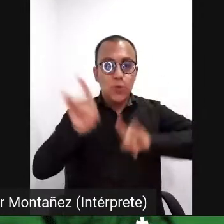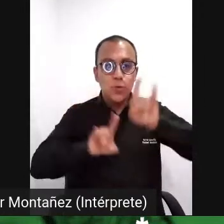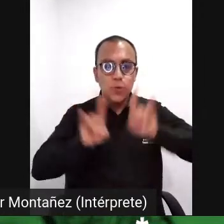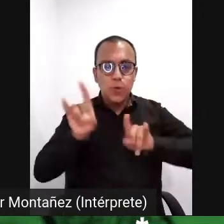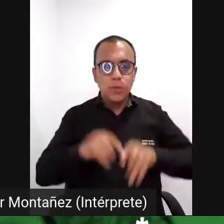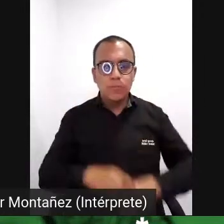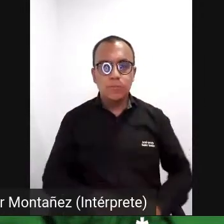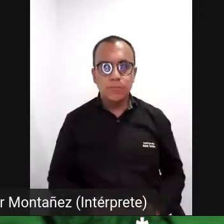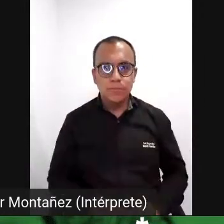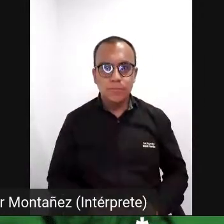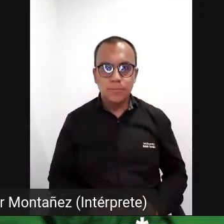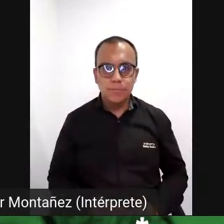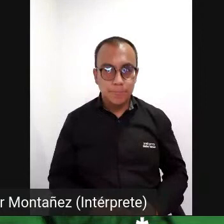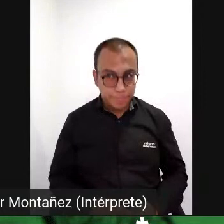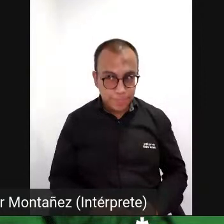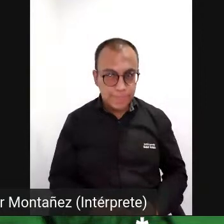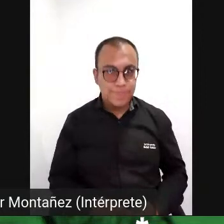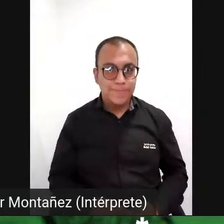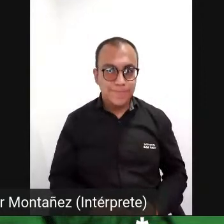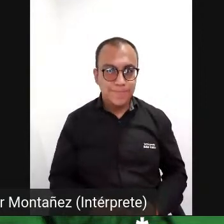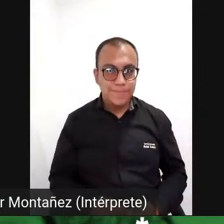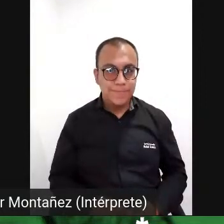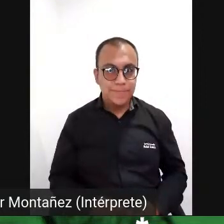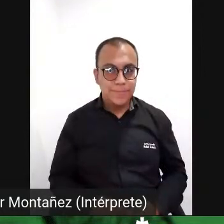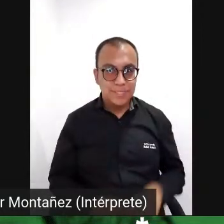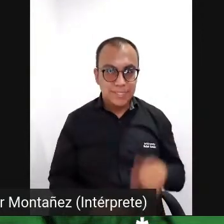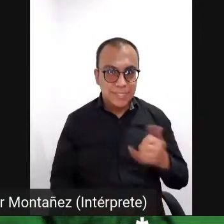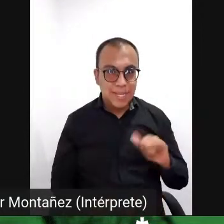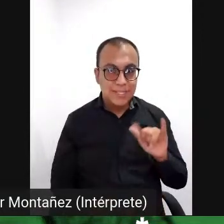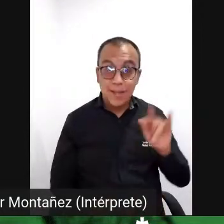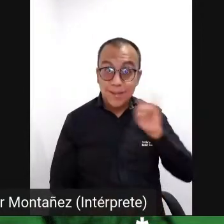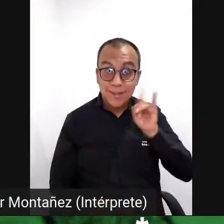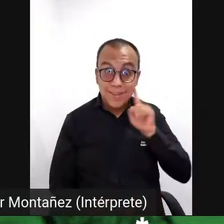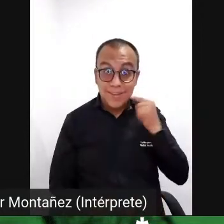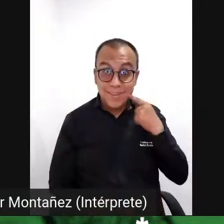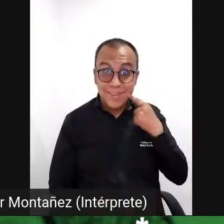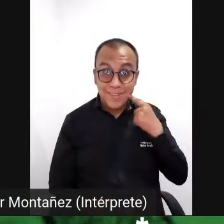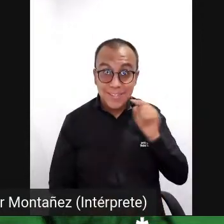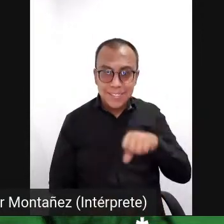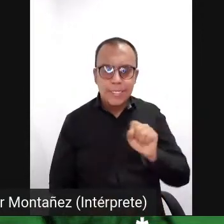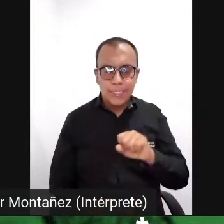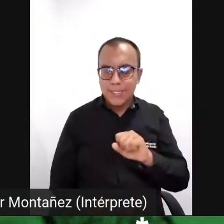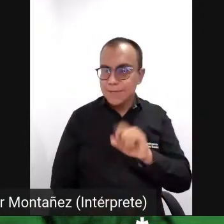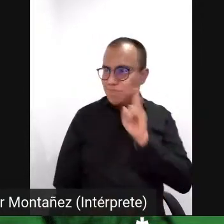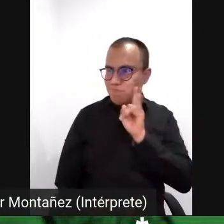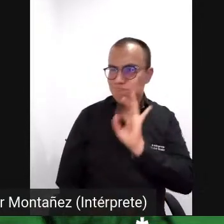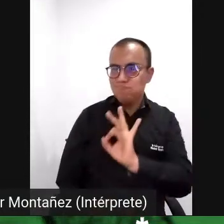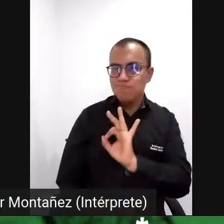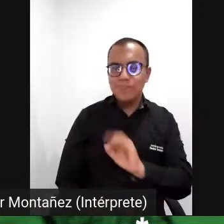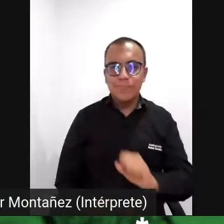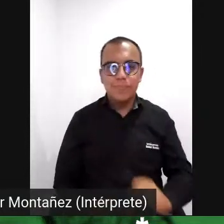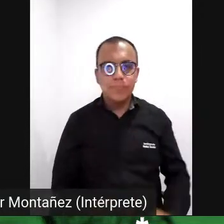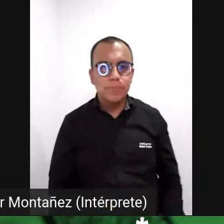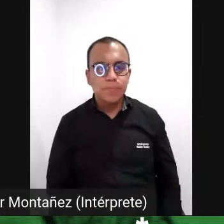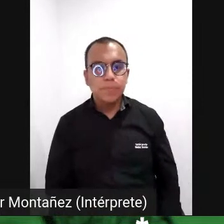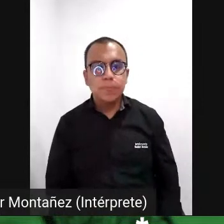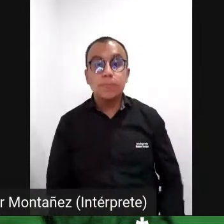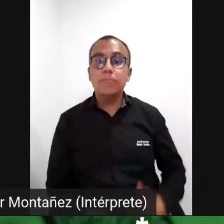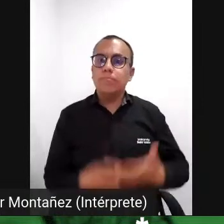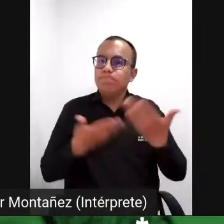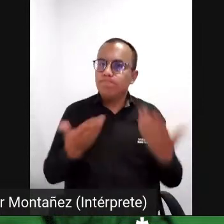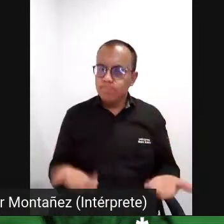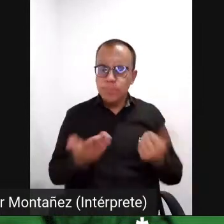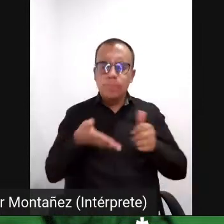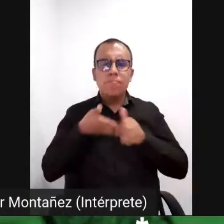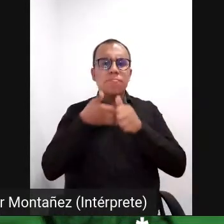¿Sí? Perdón. Sí, ahí ya. Sí, ya, se escucha bien. Entonces, esa guía de